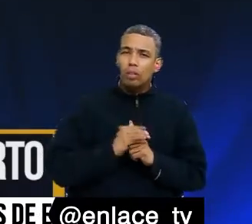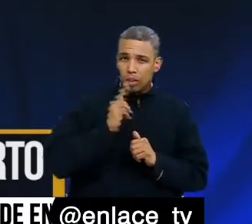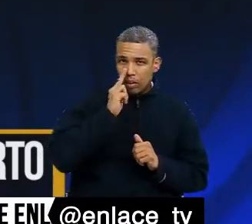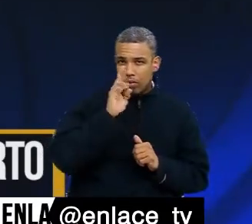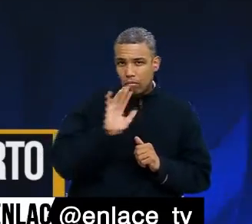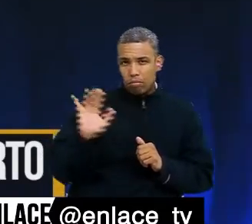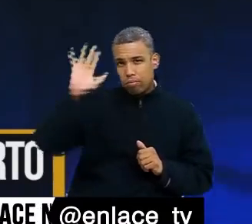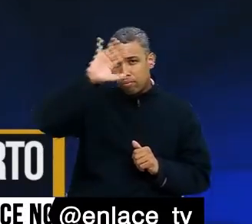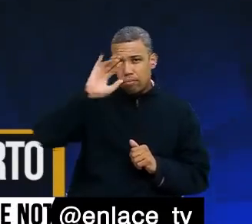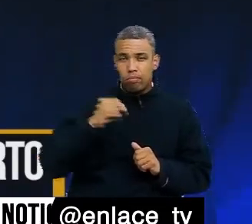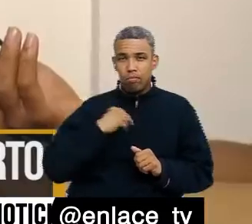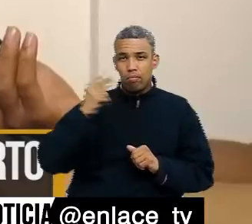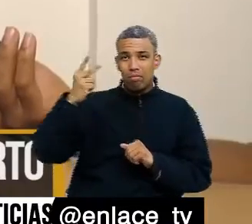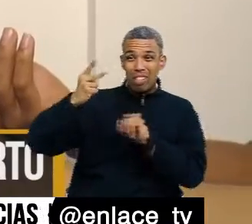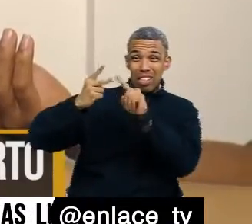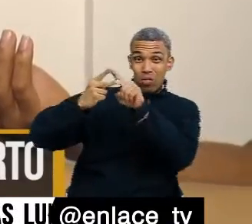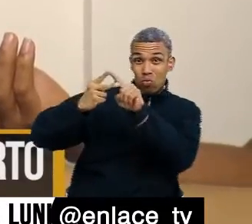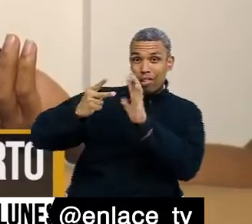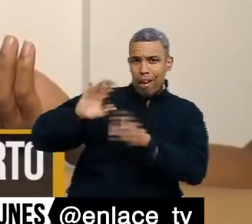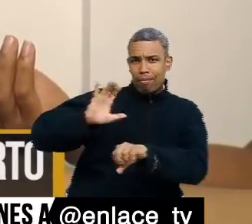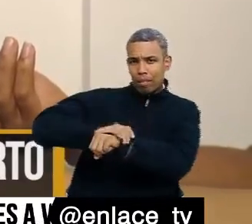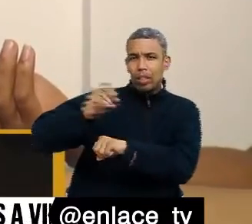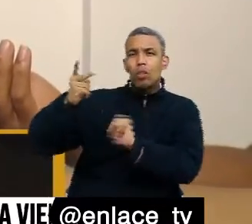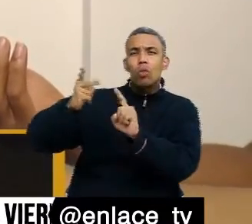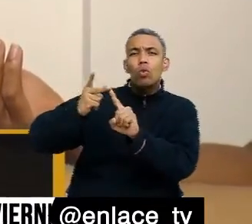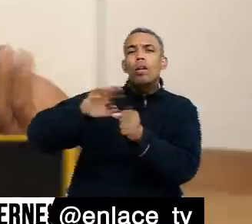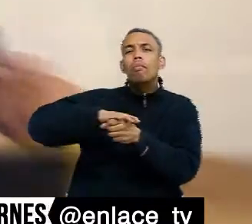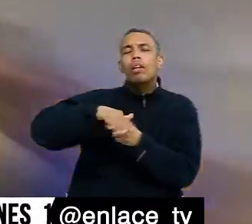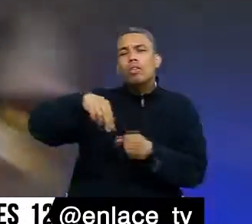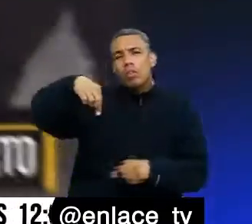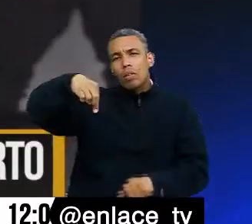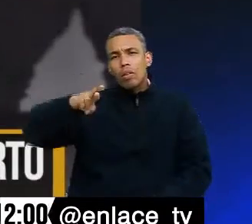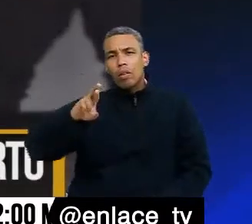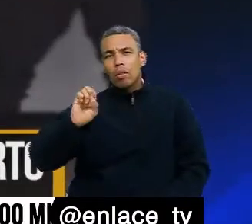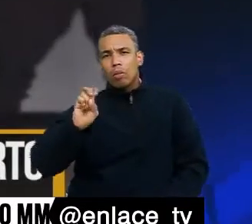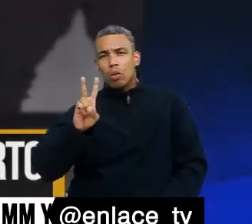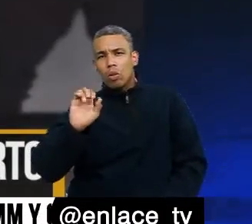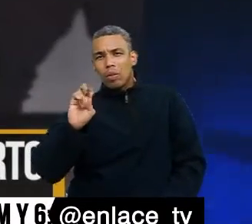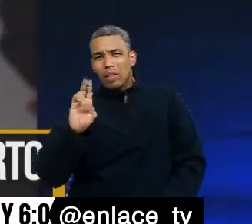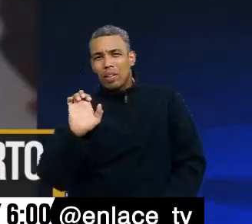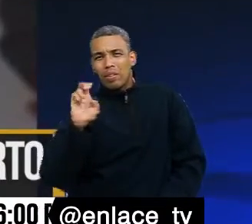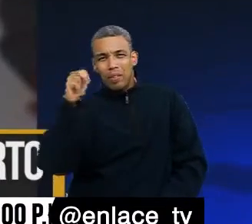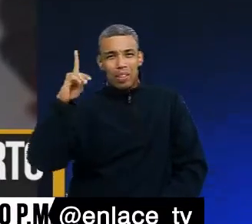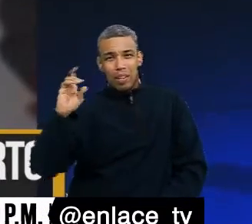de ellas huyó en el barrio Providenda, fue capturada esta persona.